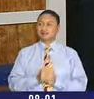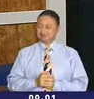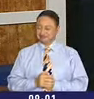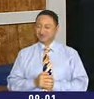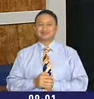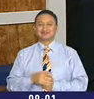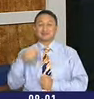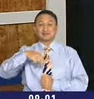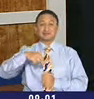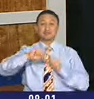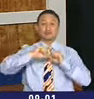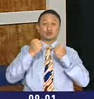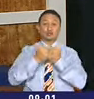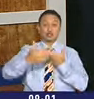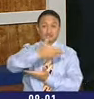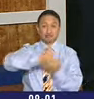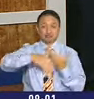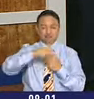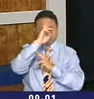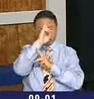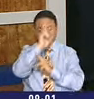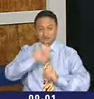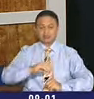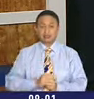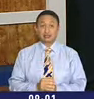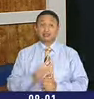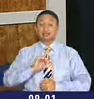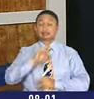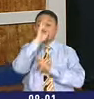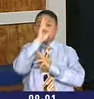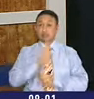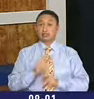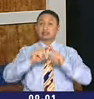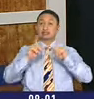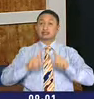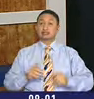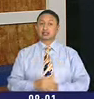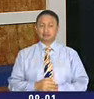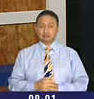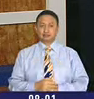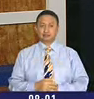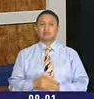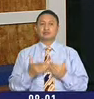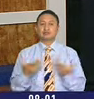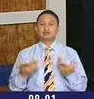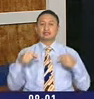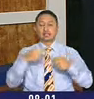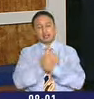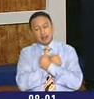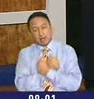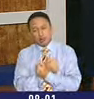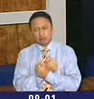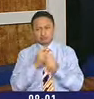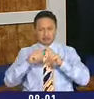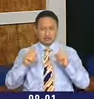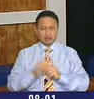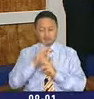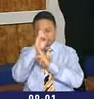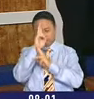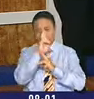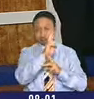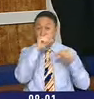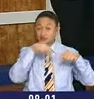que vive en armonía y respeto. Eso, sobre todo respetar la diversidad, las formas del amor. De amarnos, seres